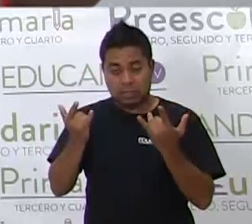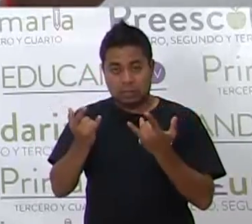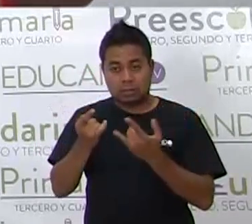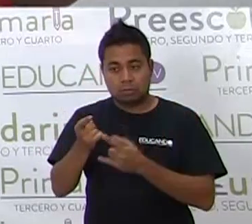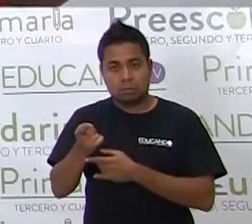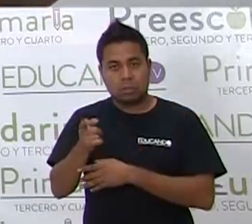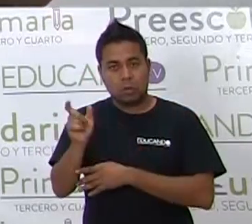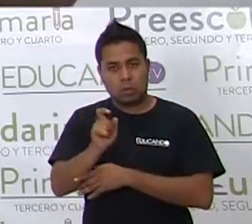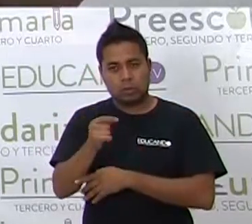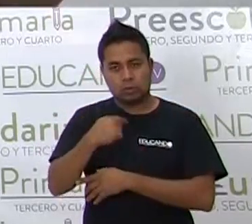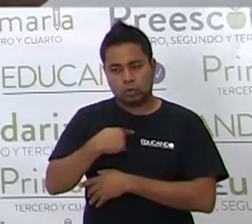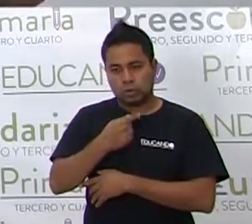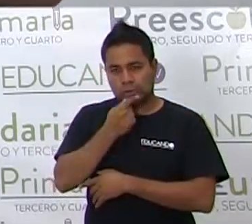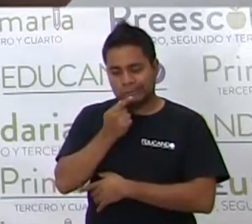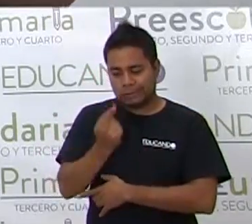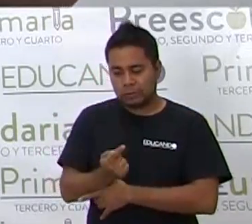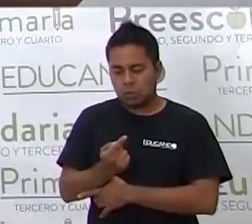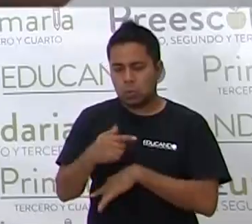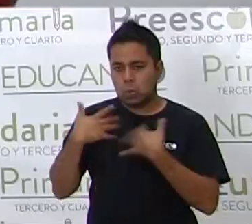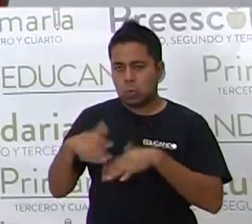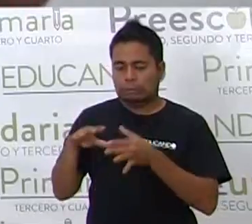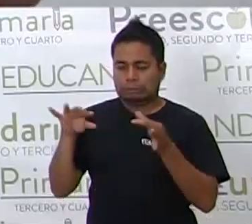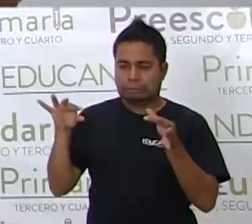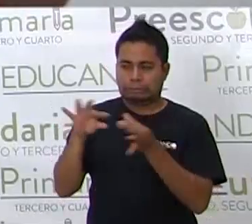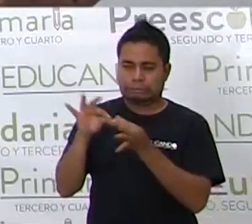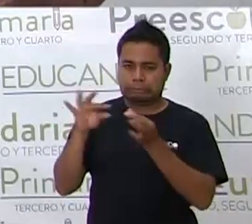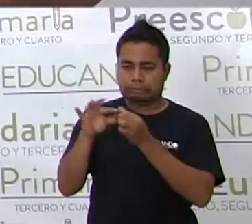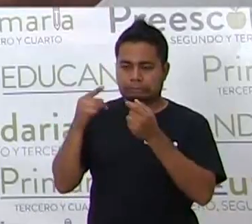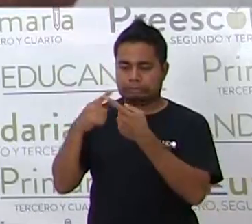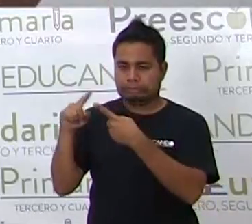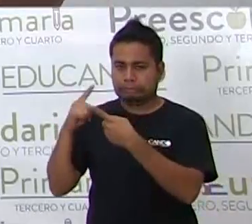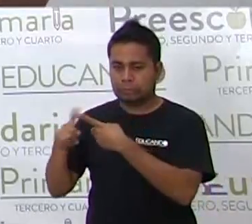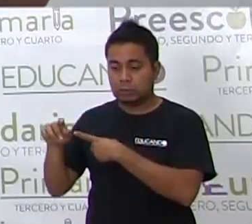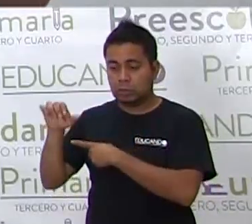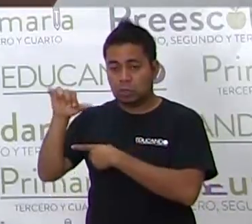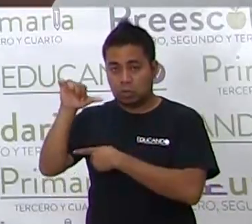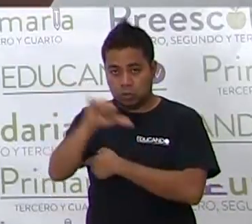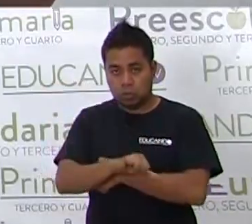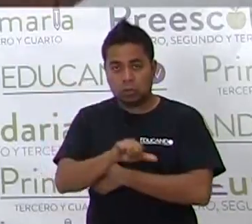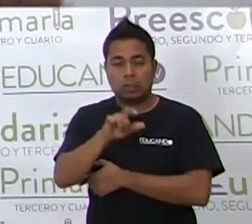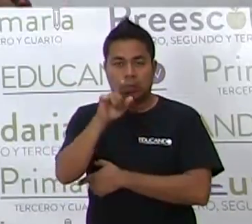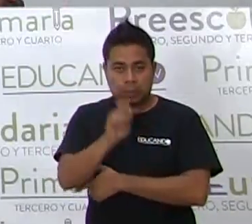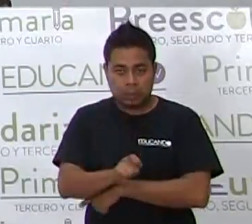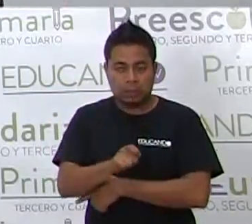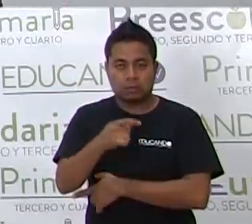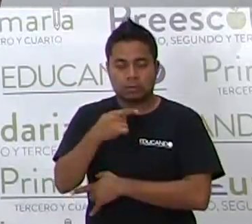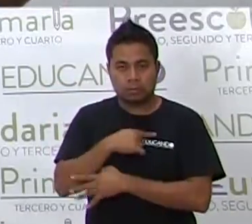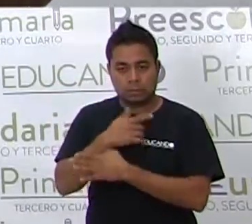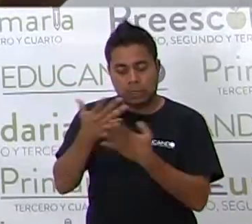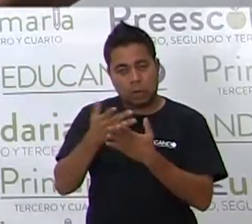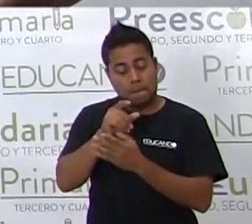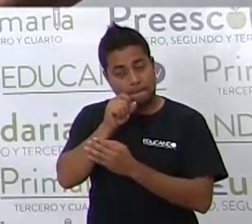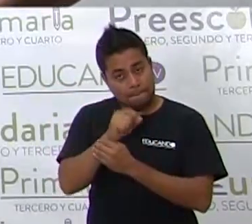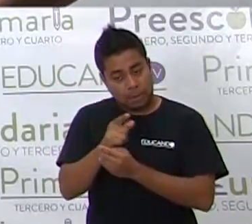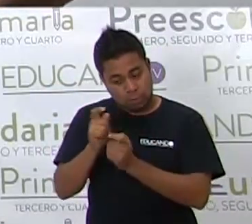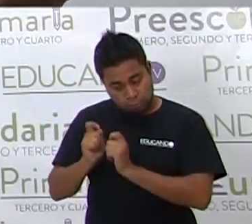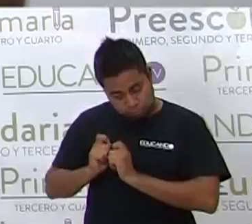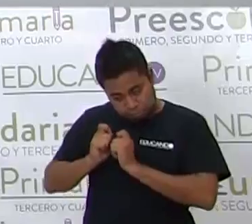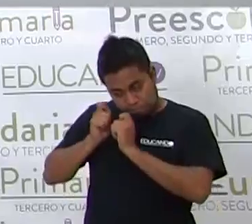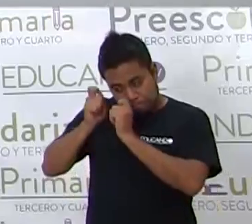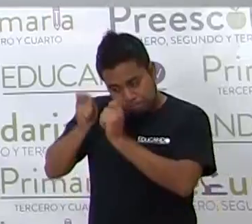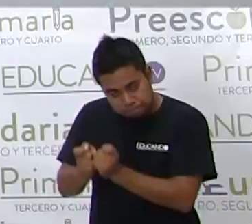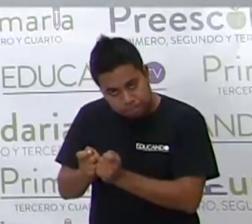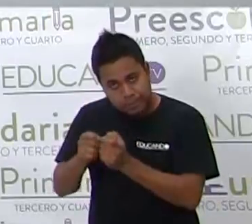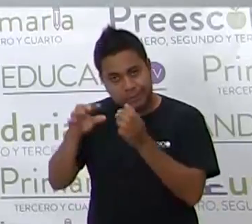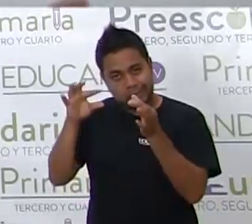mi infancia muchísimas leyendas y hoy en día yo me encargo de transmitir esas leyendas